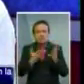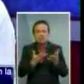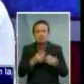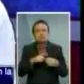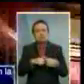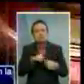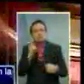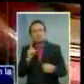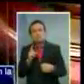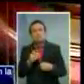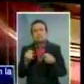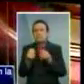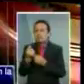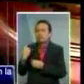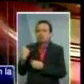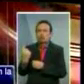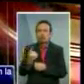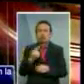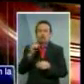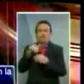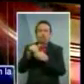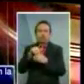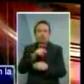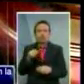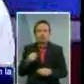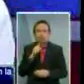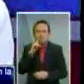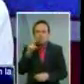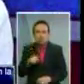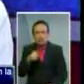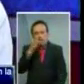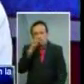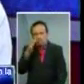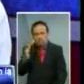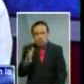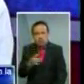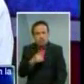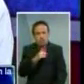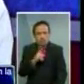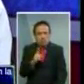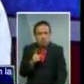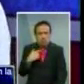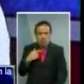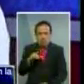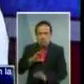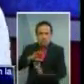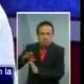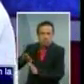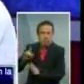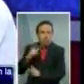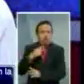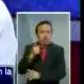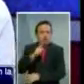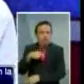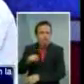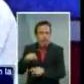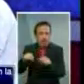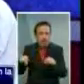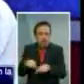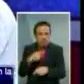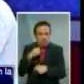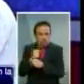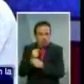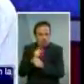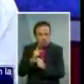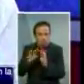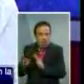con los electores? ¿No le parece una burla a los electores? Para nada, yo no he dejado a mis electores de lado. Yo el día que no vaya a mi distrito, el día que no trabaje